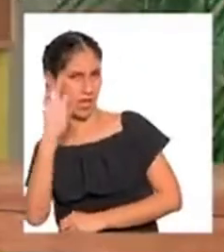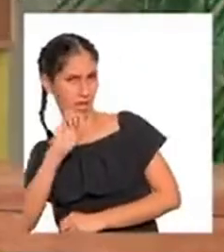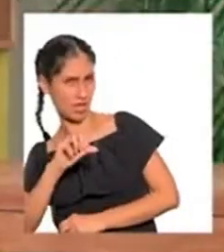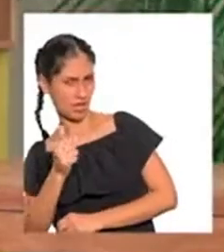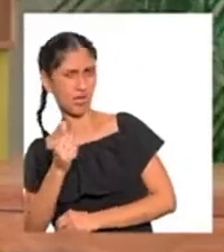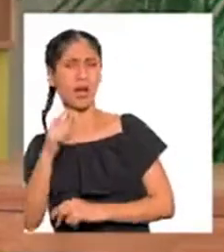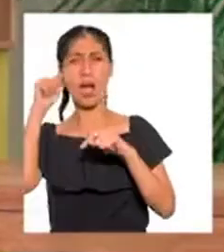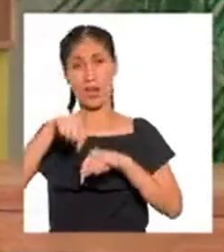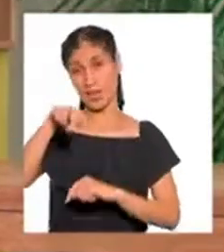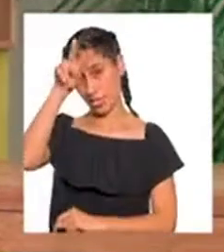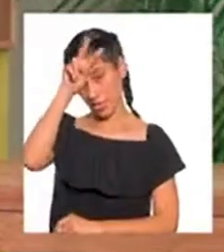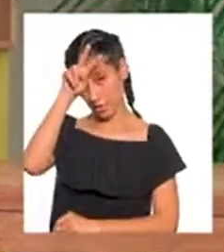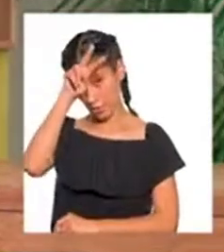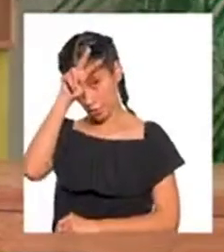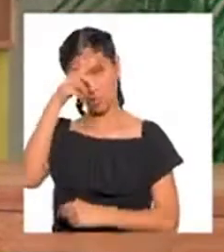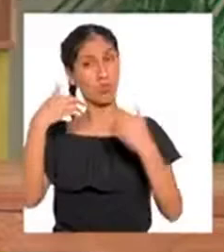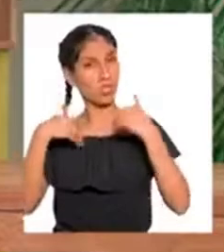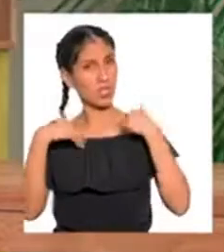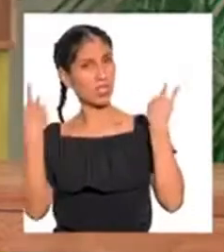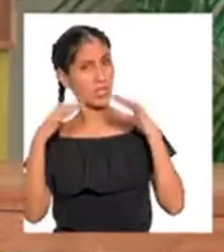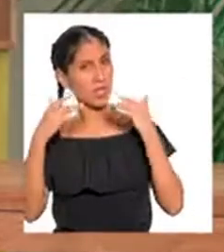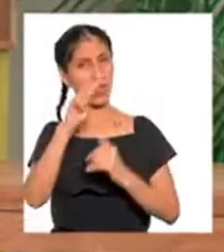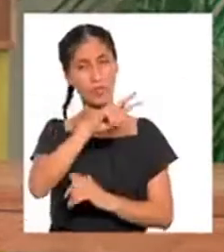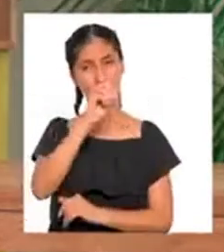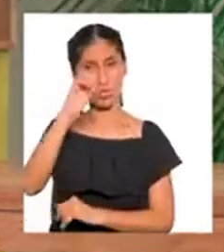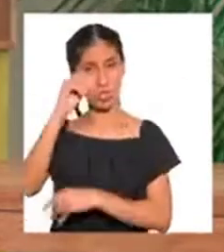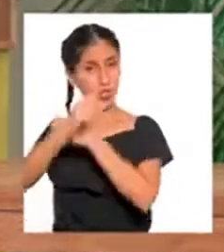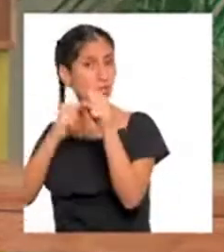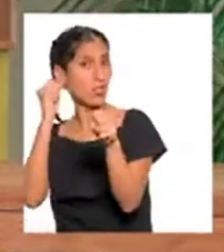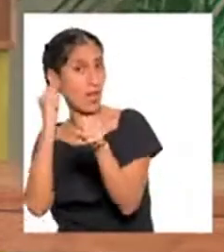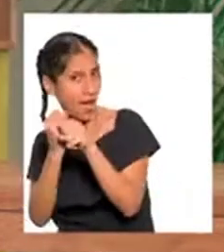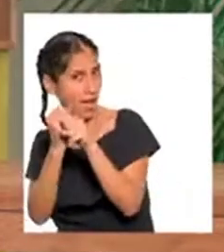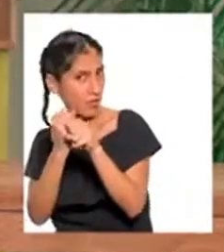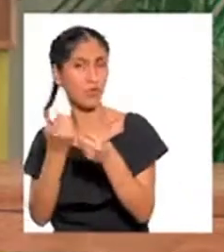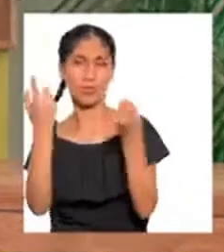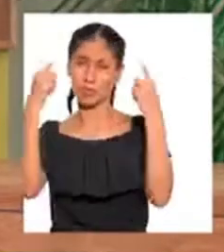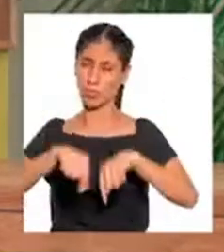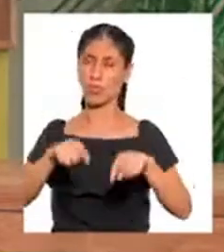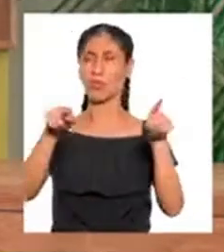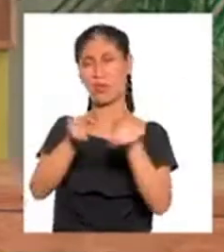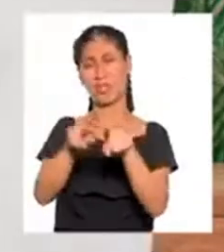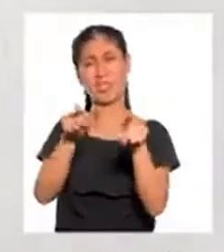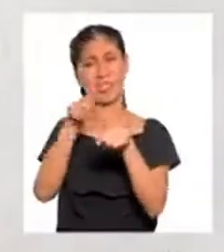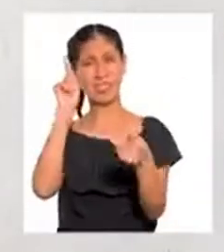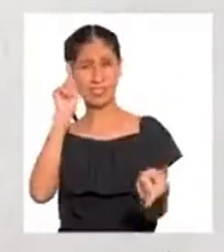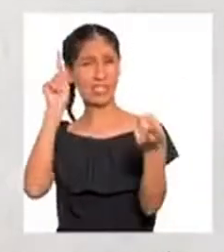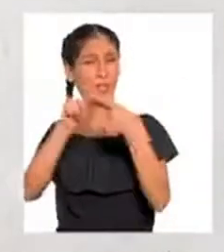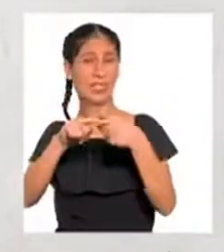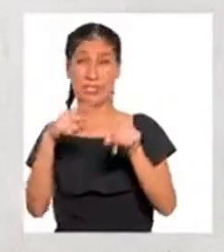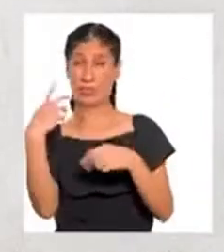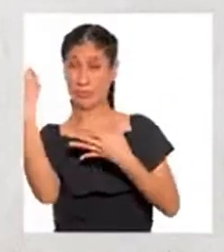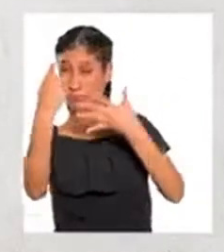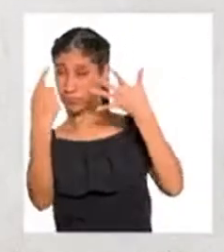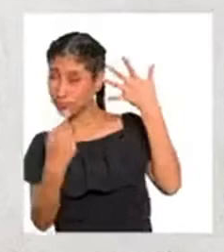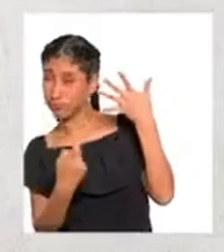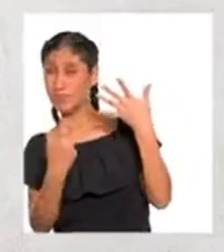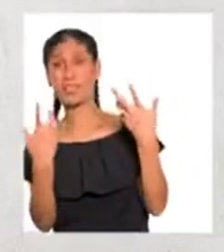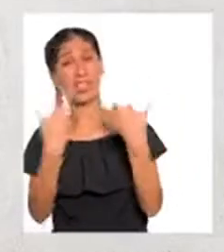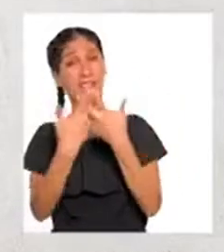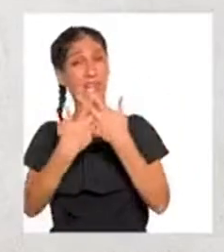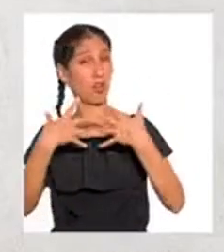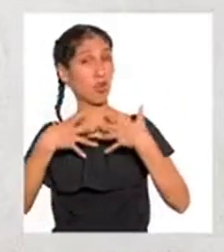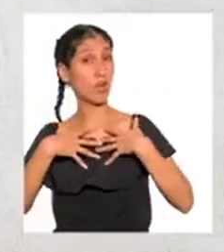200 años de vida republicana, aún tenemos muchos desafíos por afrontar en el sector salud, entre ellos: fortalecer